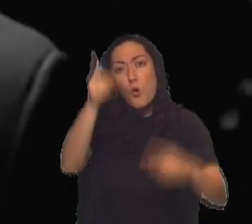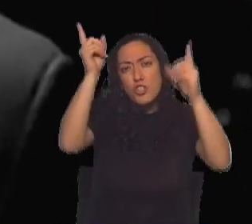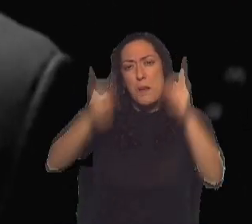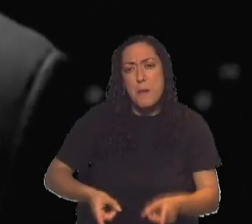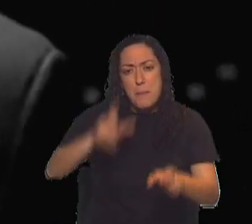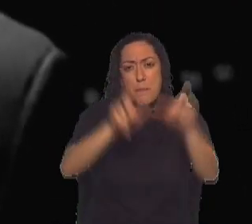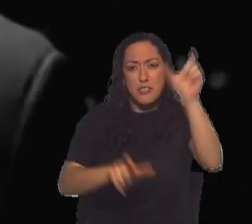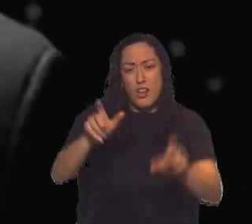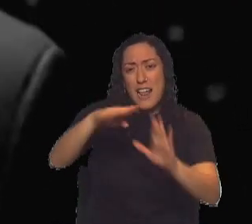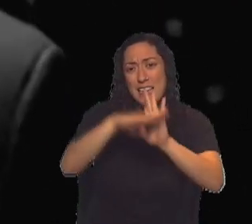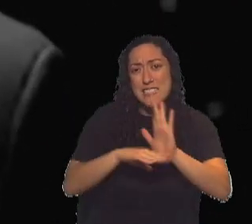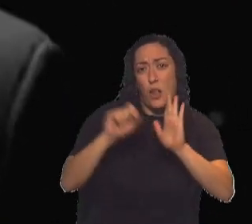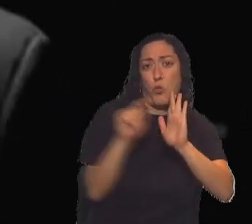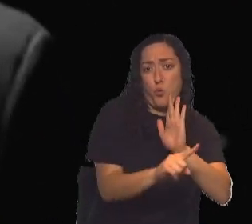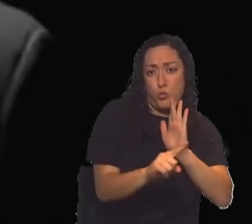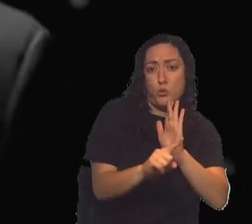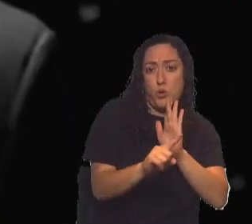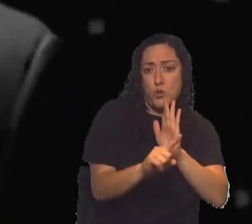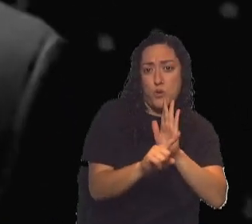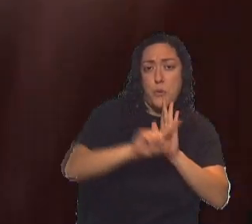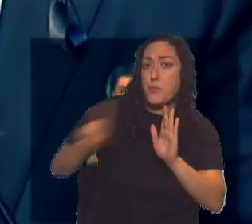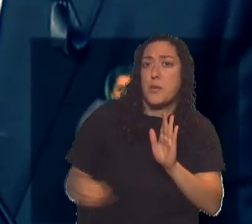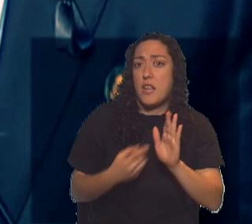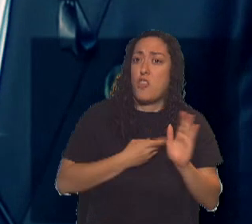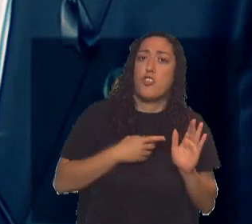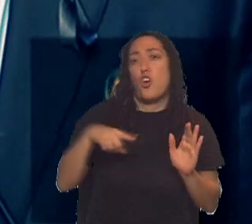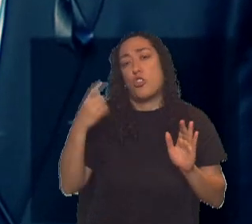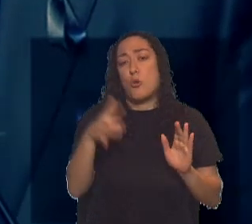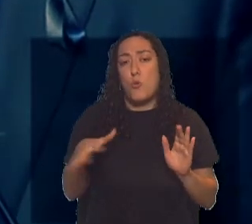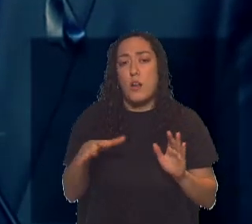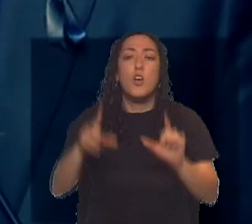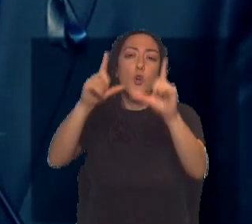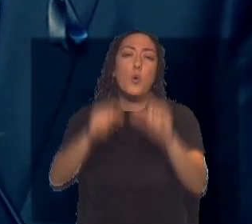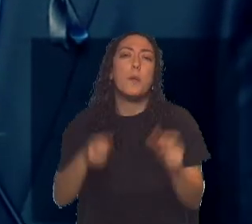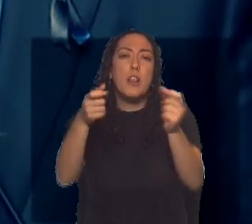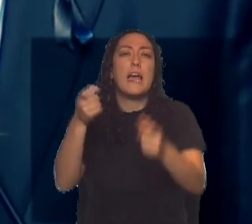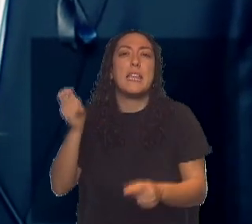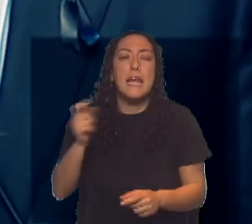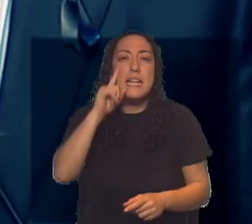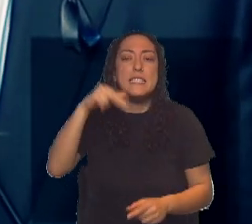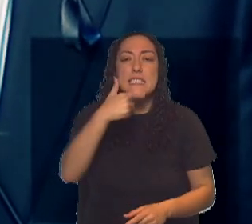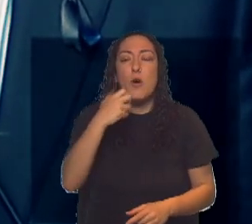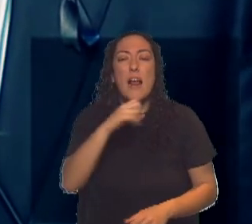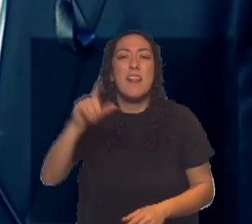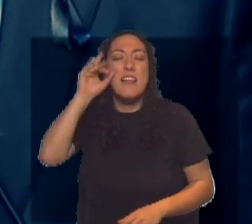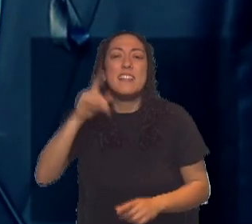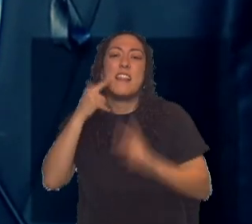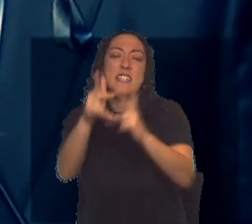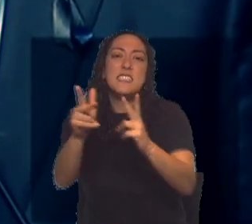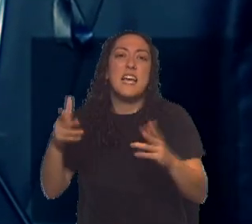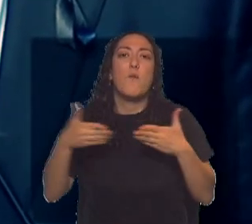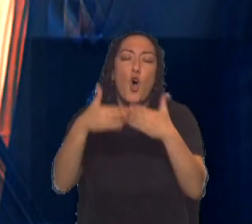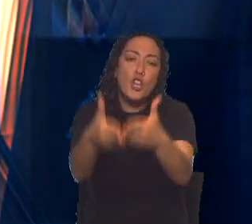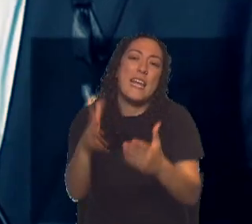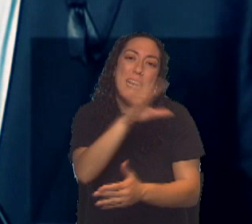un montón de gente en tus listas que viene de otro lado tus números quién te los da insurralde que te dijo que vale 500 pesos el